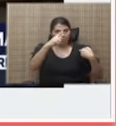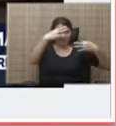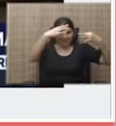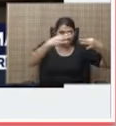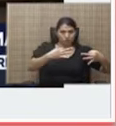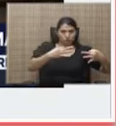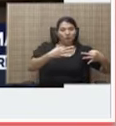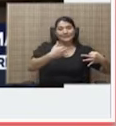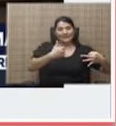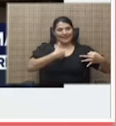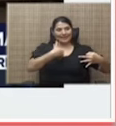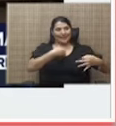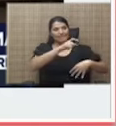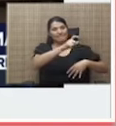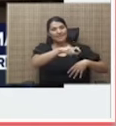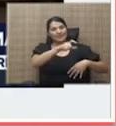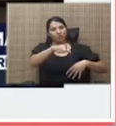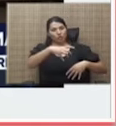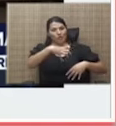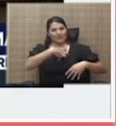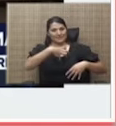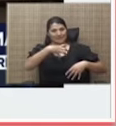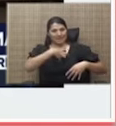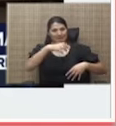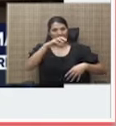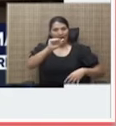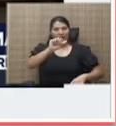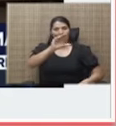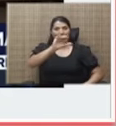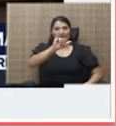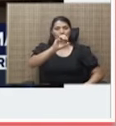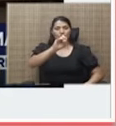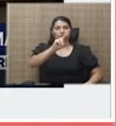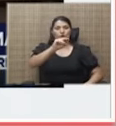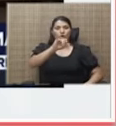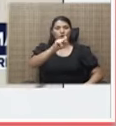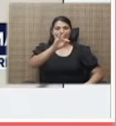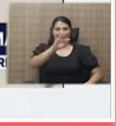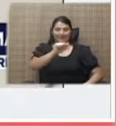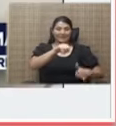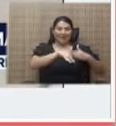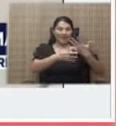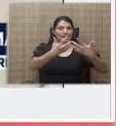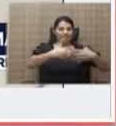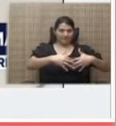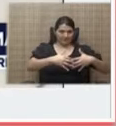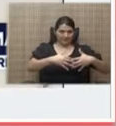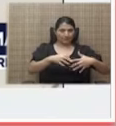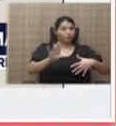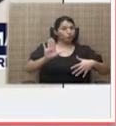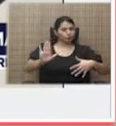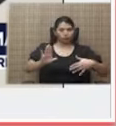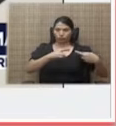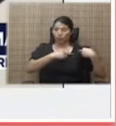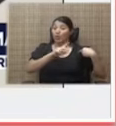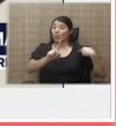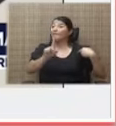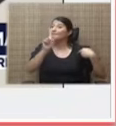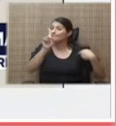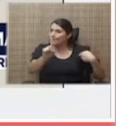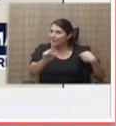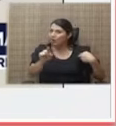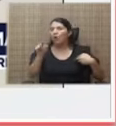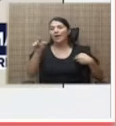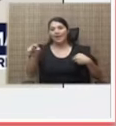sociedad bargo por prudencia sí debió previo a asumir el cargo